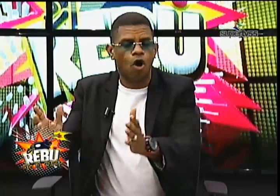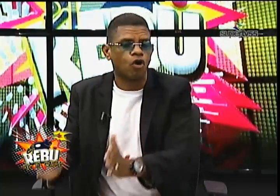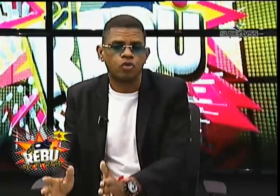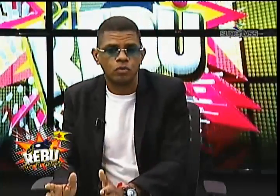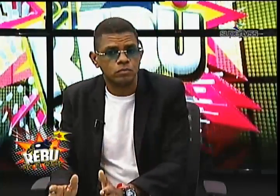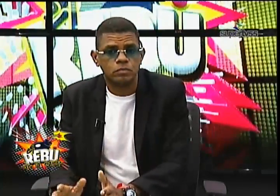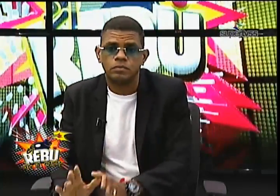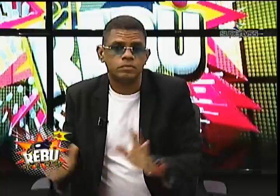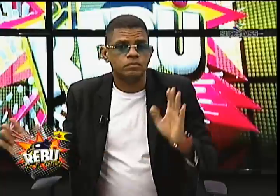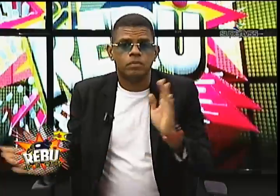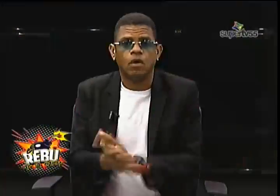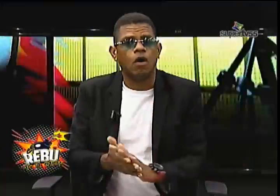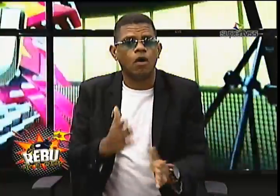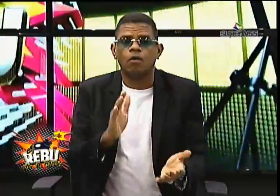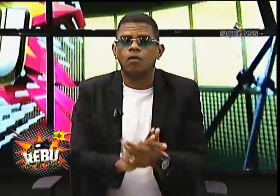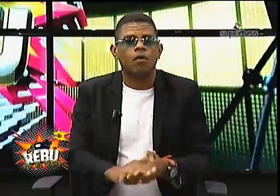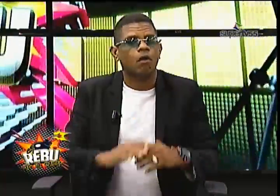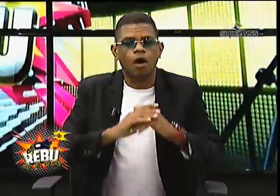formó